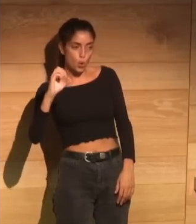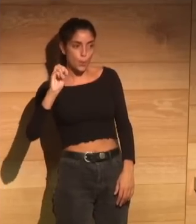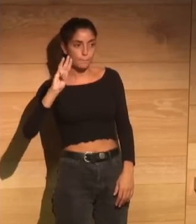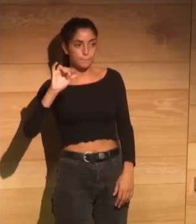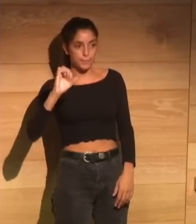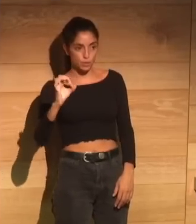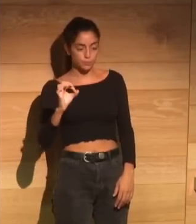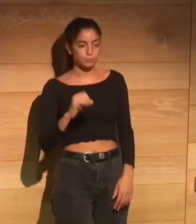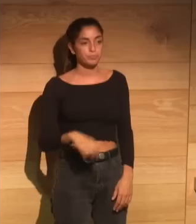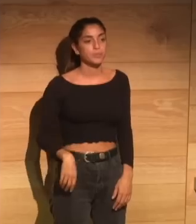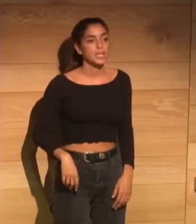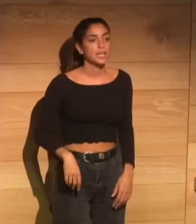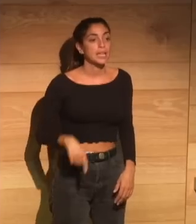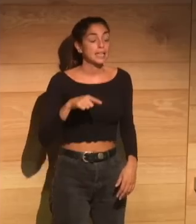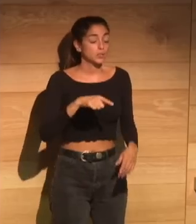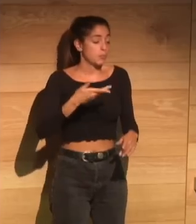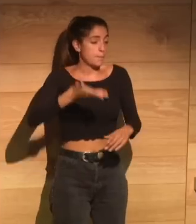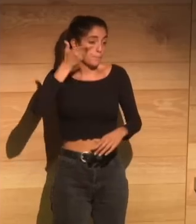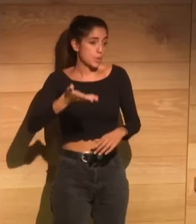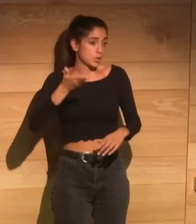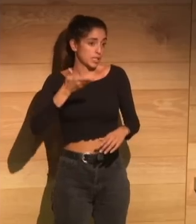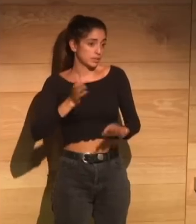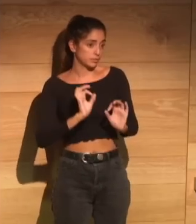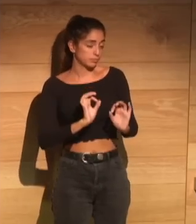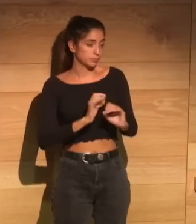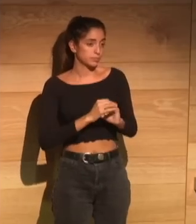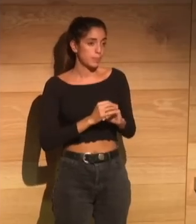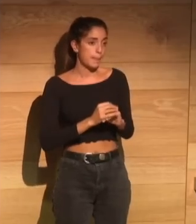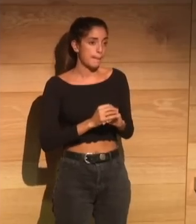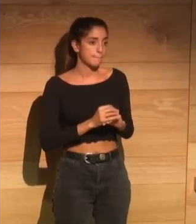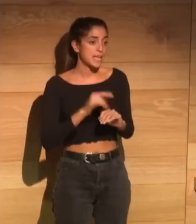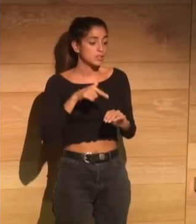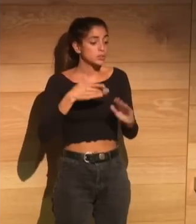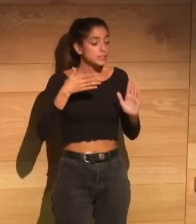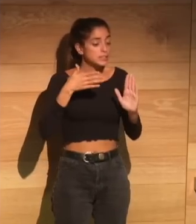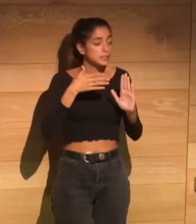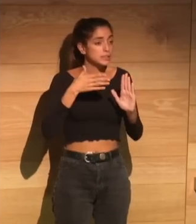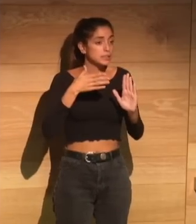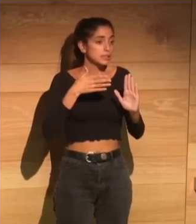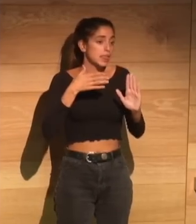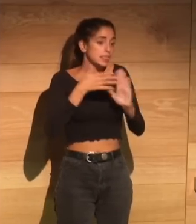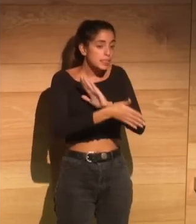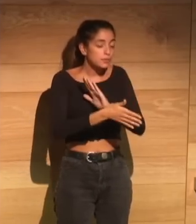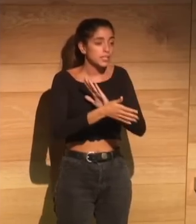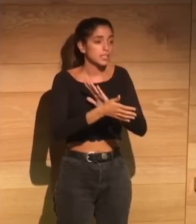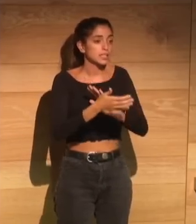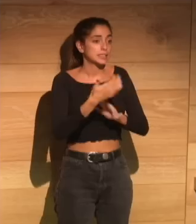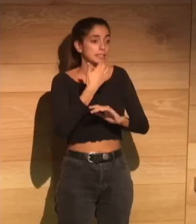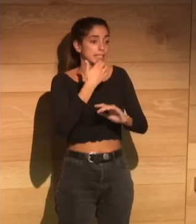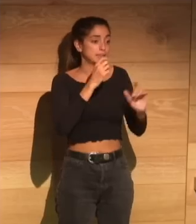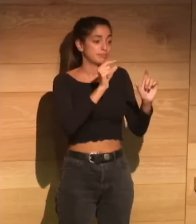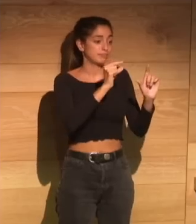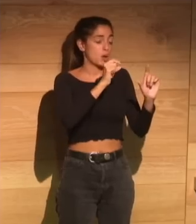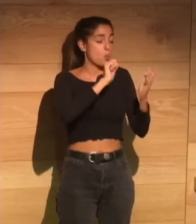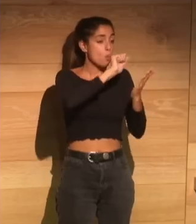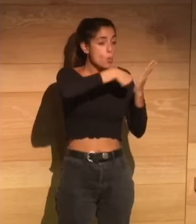nombres fundamentales en esta carrera. Y decide o descubre que si en lugar de poner ranuritas delante de tus ojos, lo que tienes